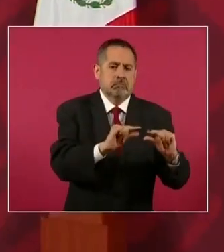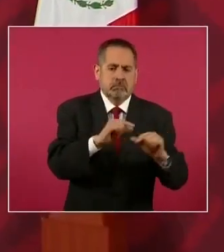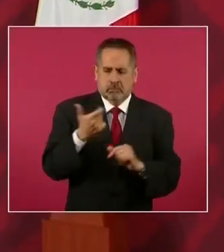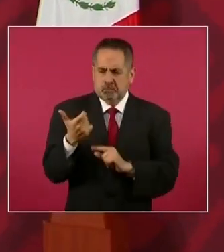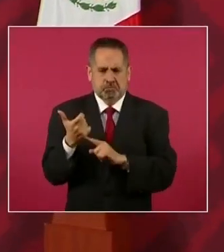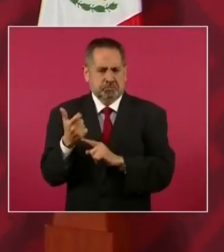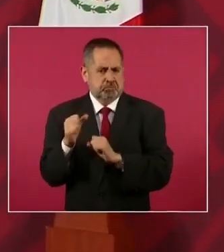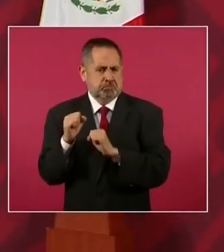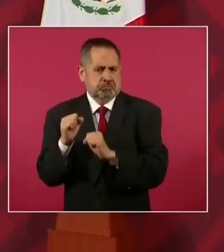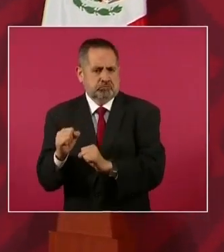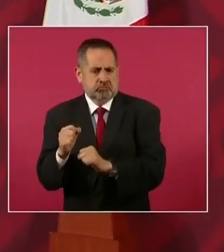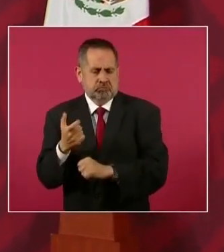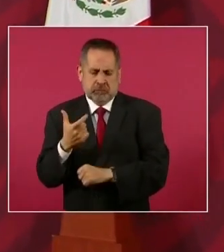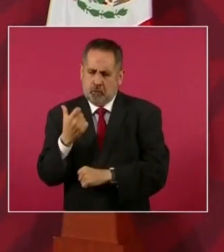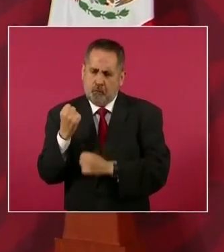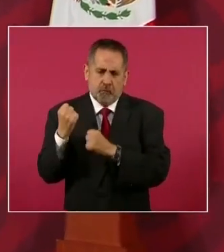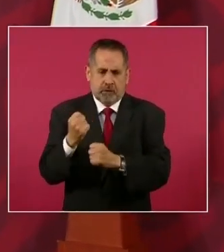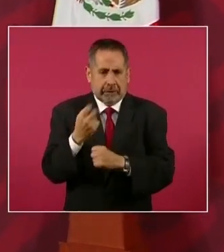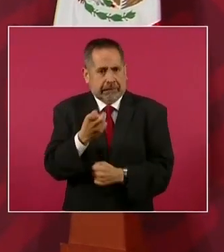devaluada en el mundo.